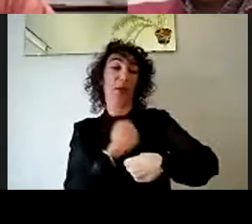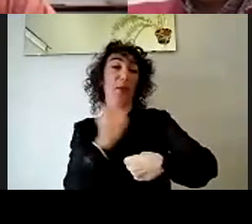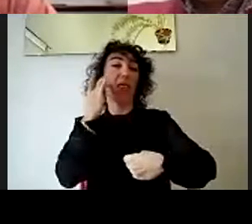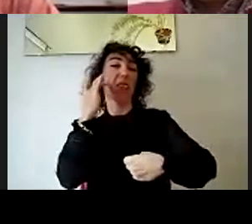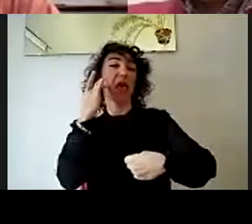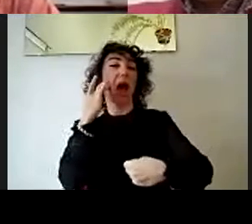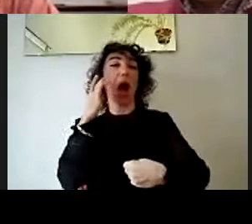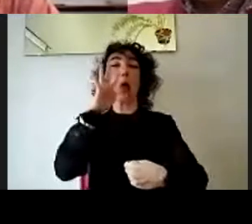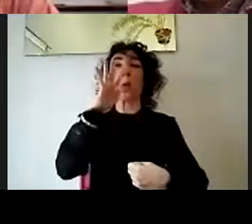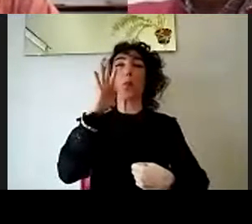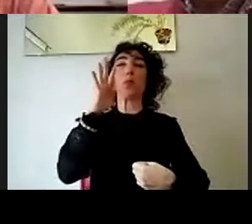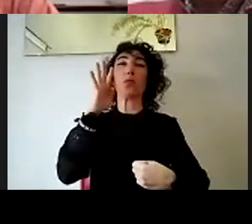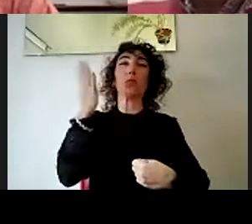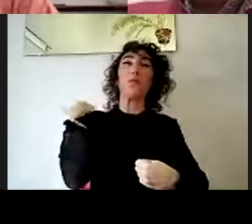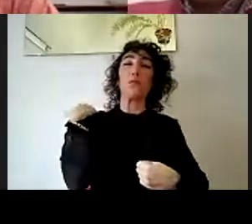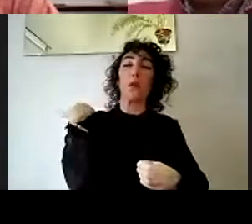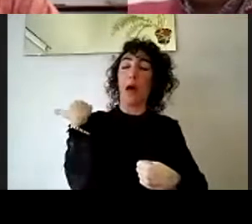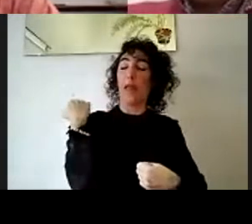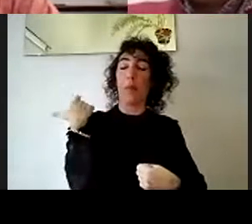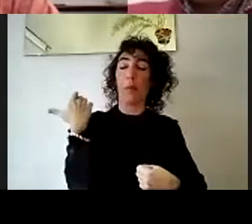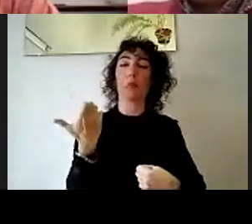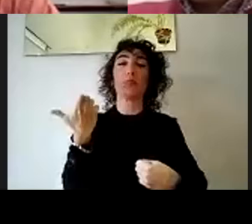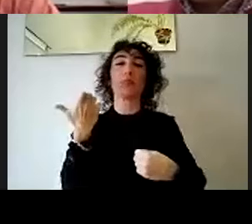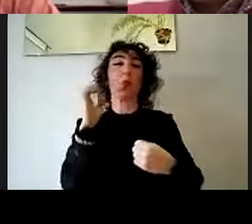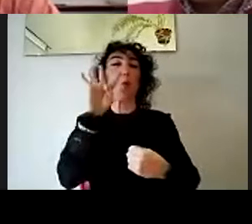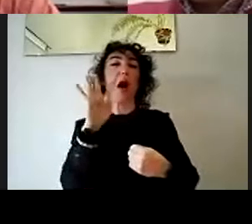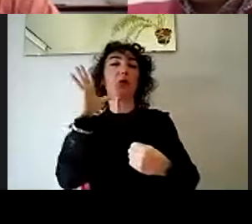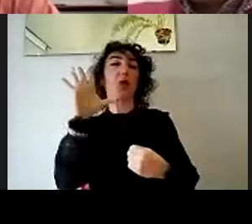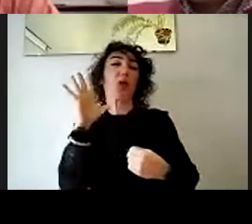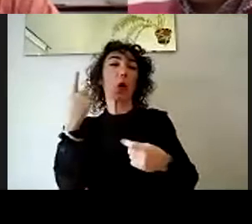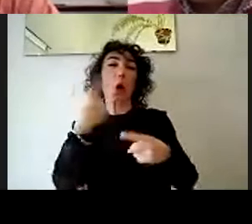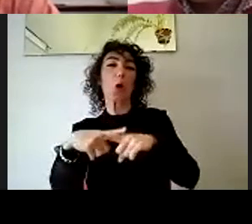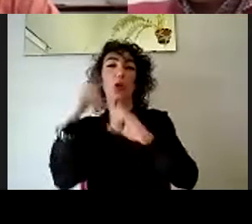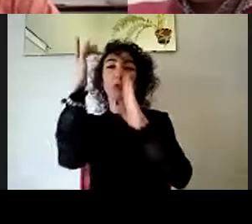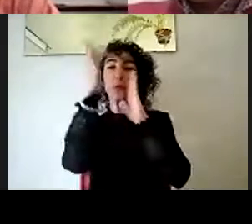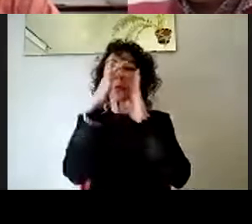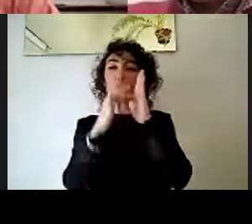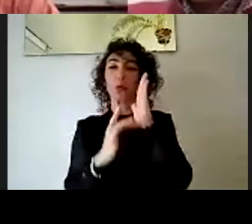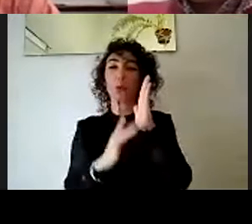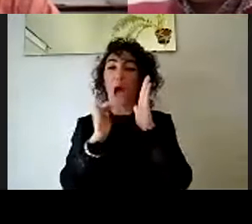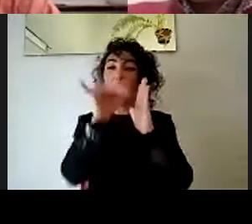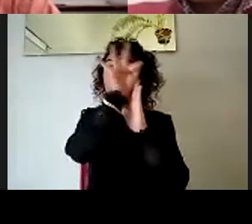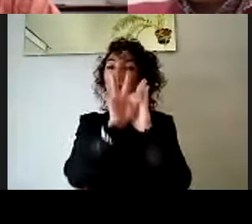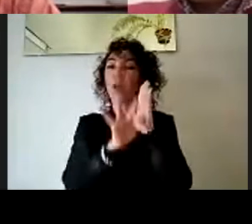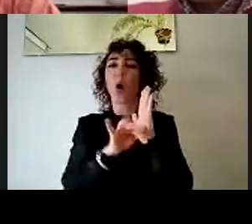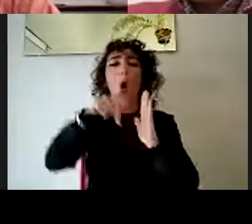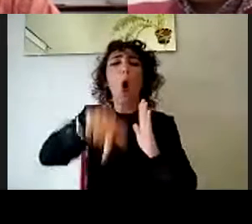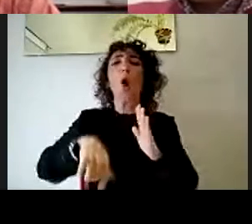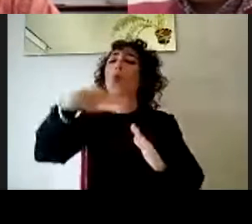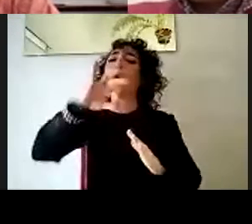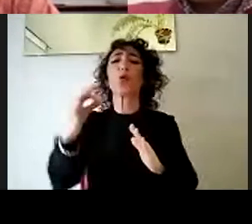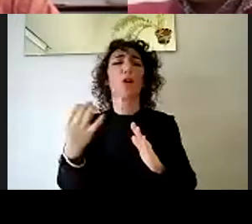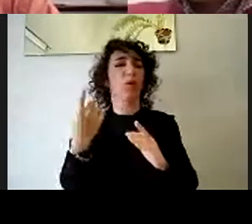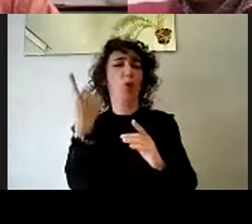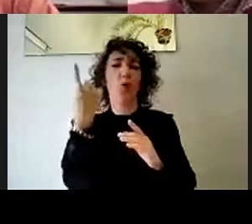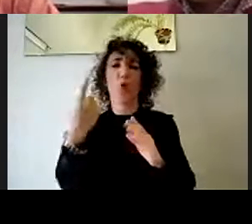cuatro o cinco cosas en el orden del día. Hoy en este extraordinario solo hemos querido poner un único punto en el orden del día